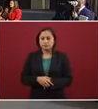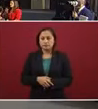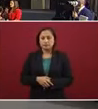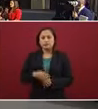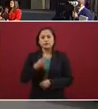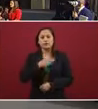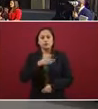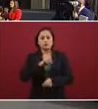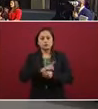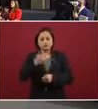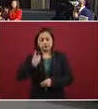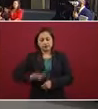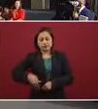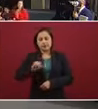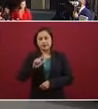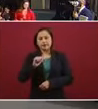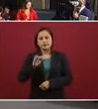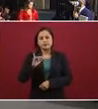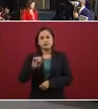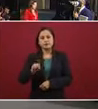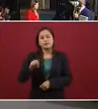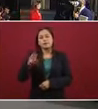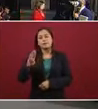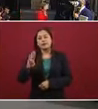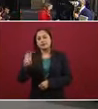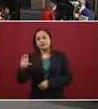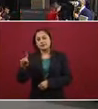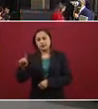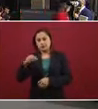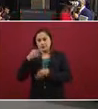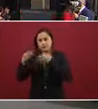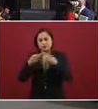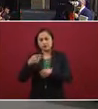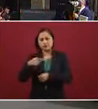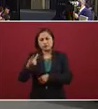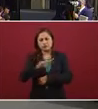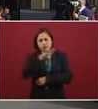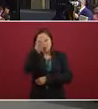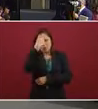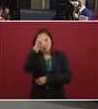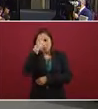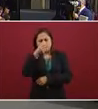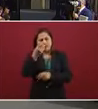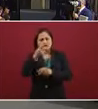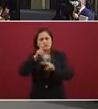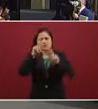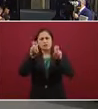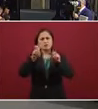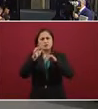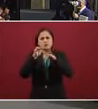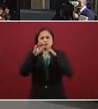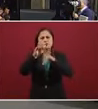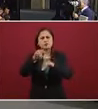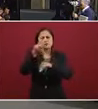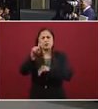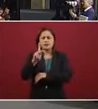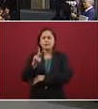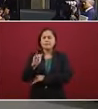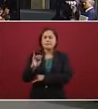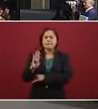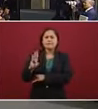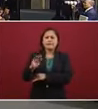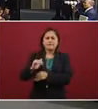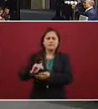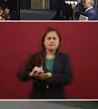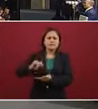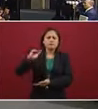Buenos días, presidente. Alberto Rodríguez, de CDP Noticias. Su opinión sobre el nuevo recorte que ha hecho el Banco de México sobre la expectativa de crecimiento del PIB para este año y para el